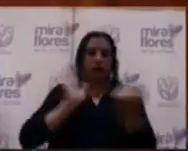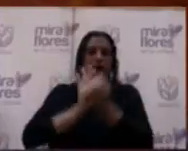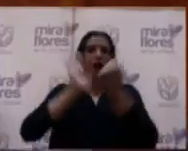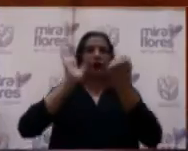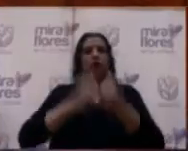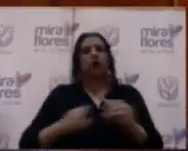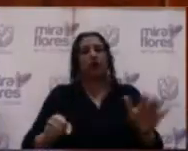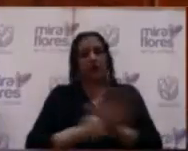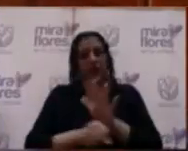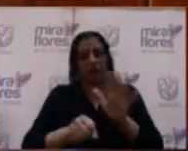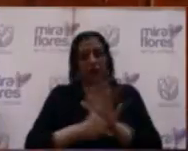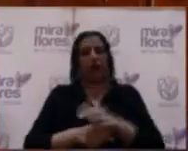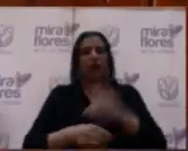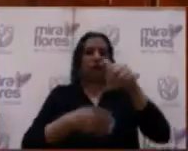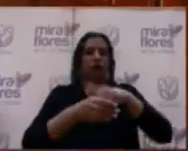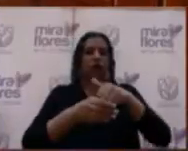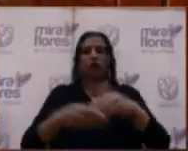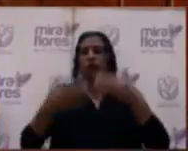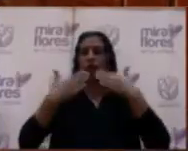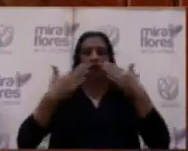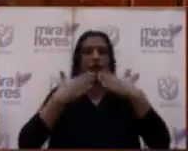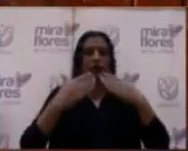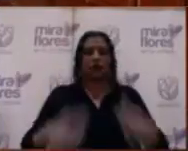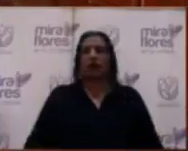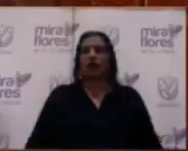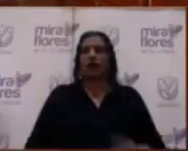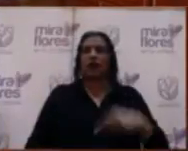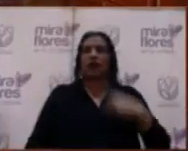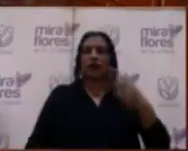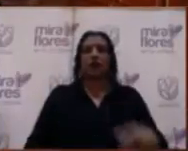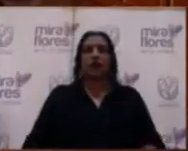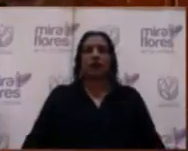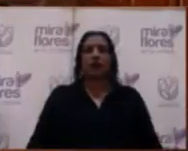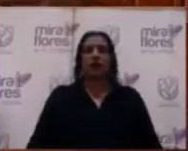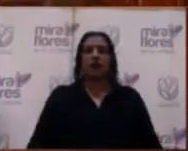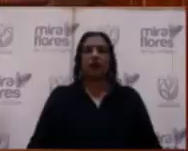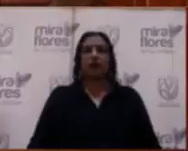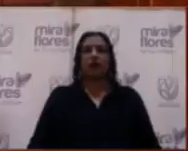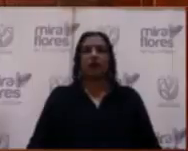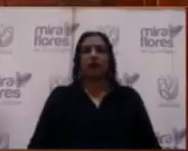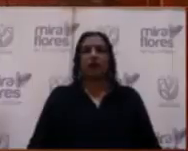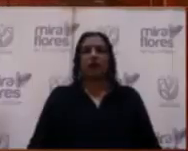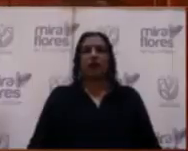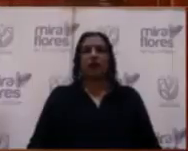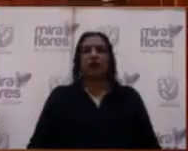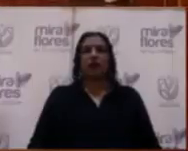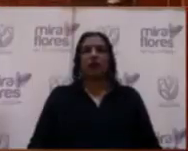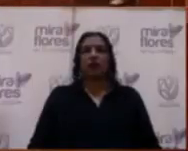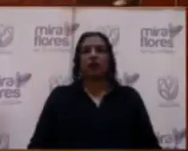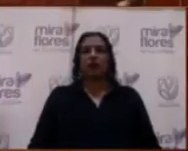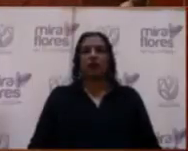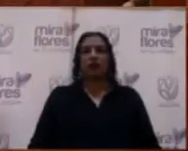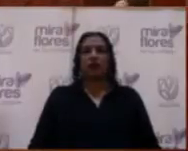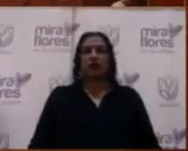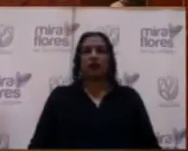Se ha aprobado por unanimidad de votos. Muchas gracias. Vamos al siguiente punto. Sí. Siguiente punto, por favor.